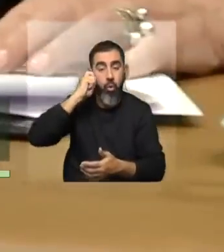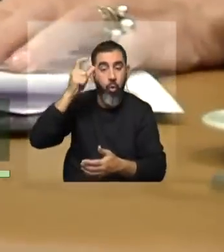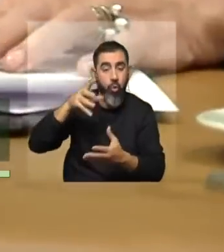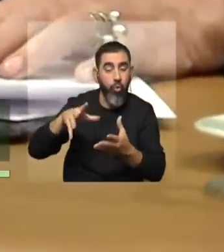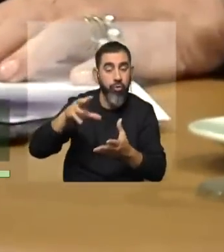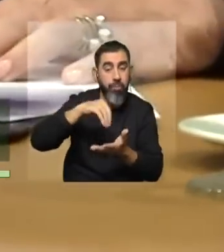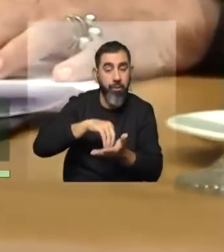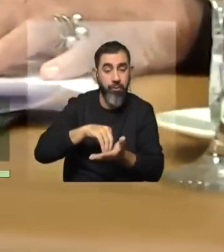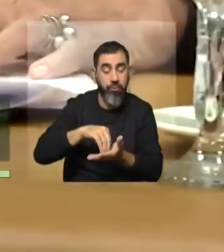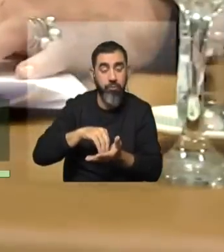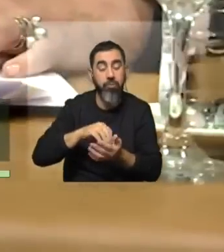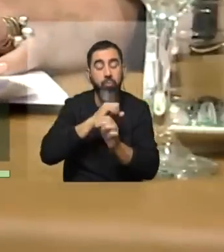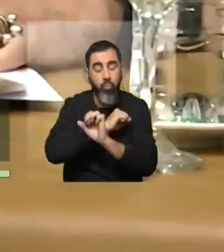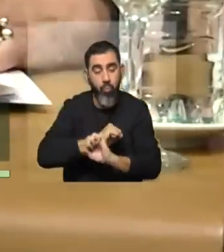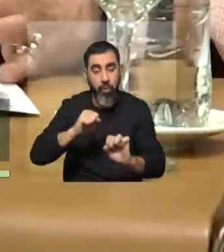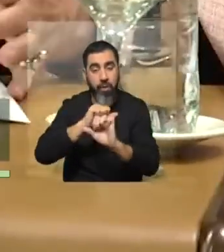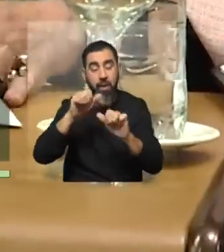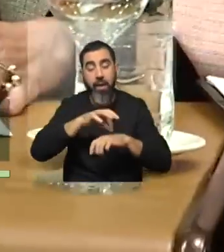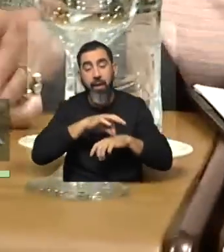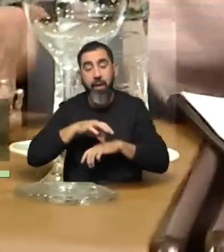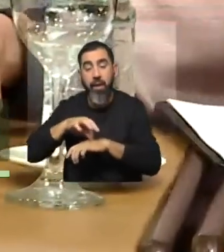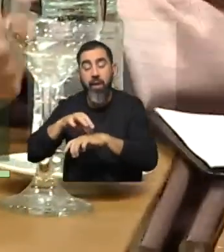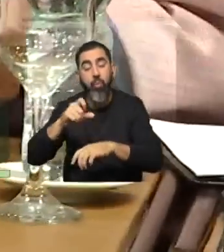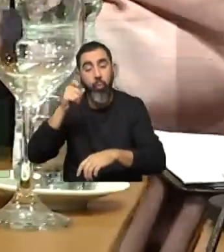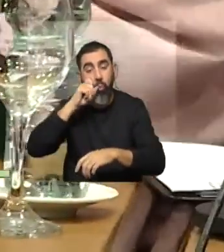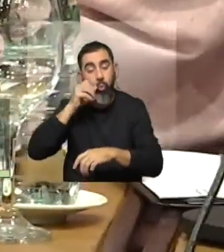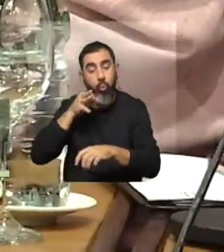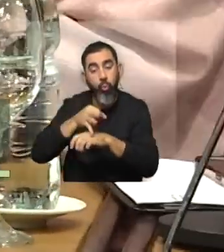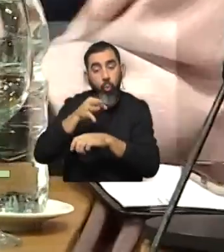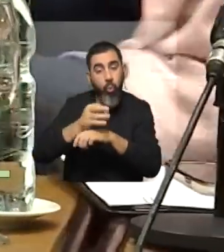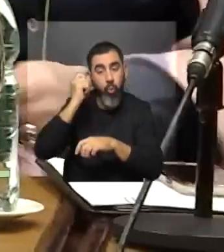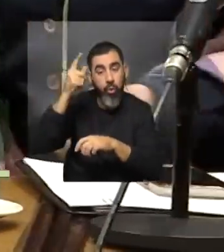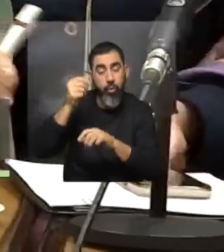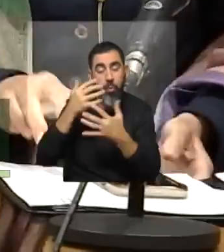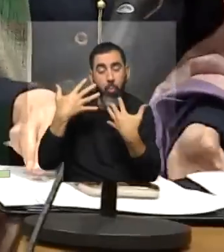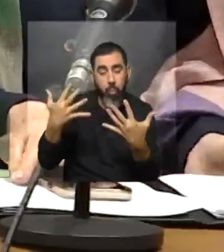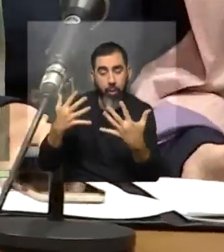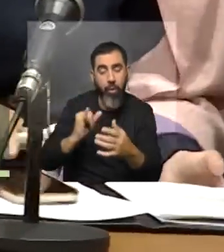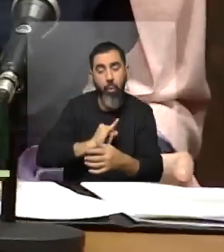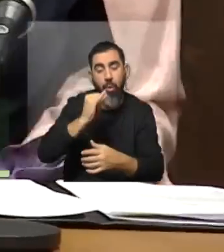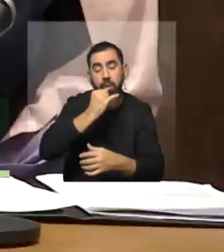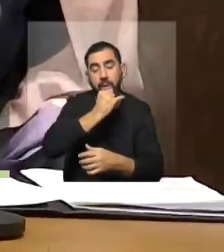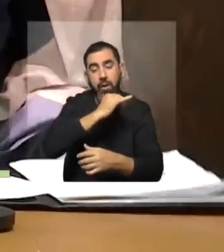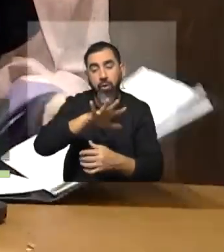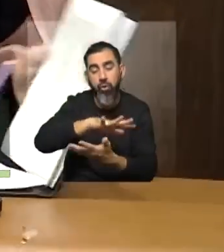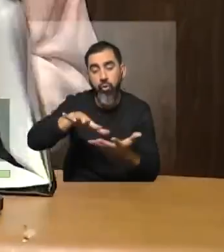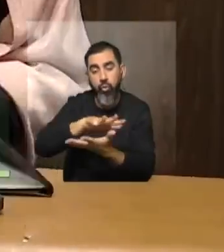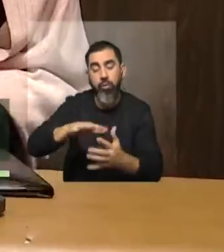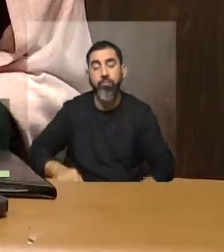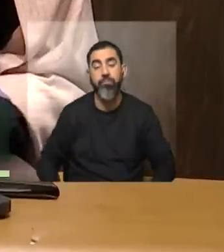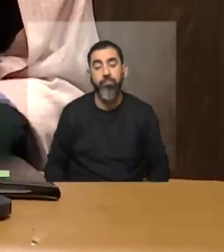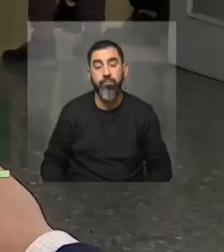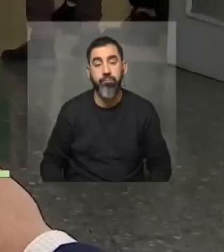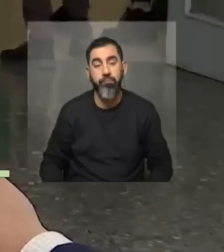adicional y bueno, eso nos va a permitir generar guías turísticos que sean capaces de contar la historia de los lugares, los barrios. Capaz